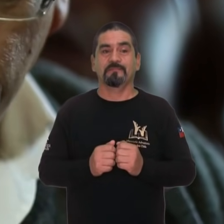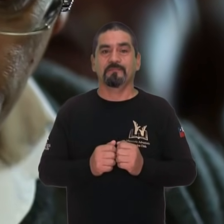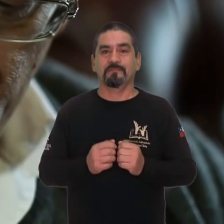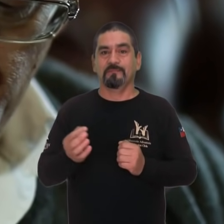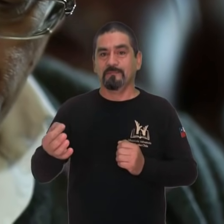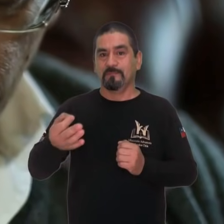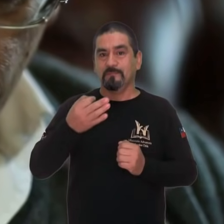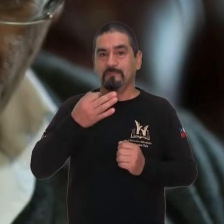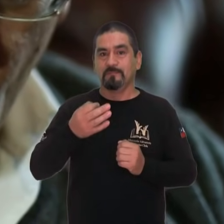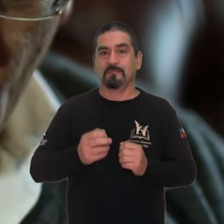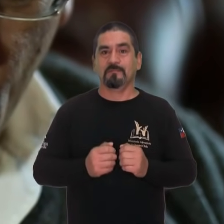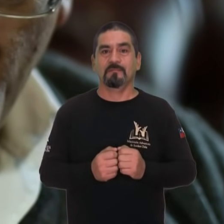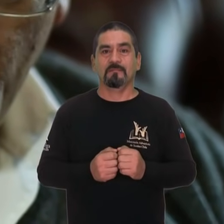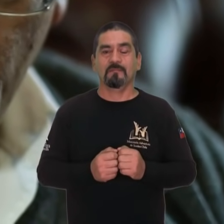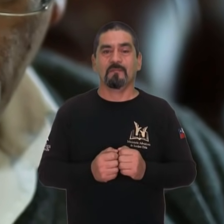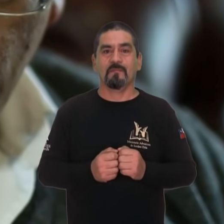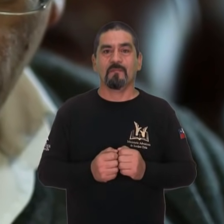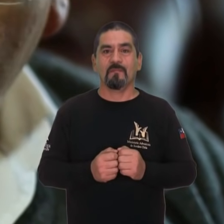¿Qué decís?